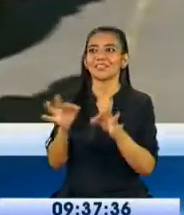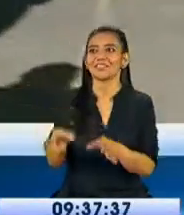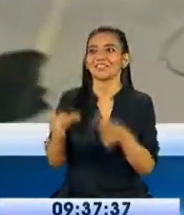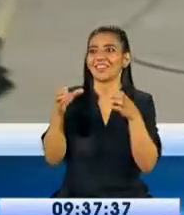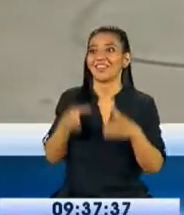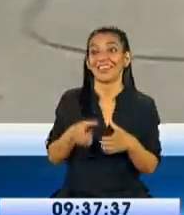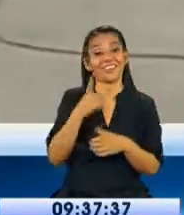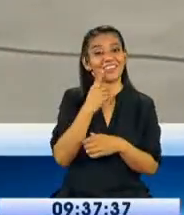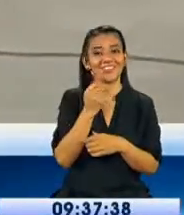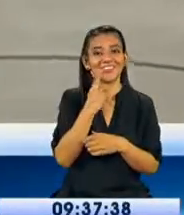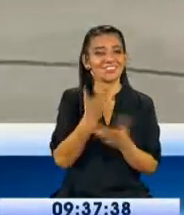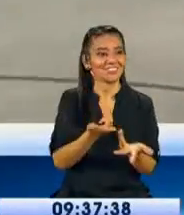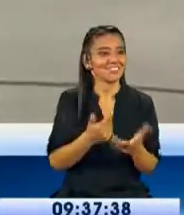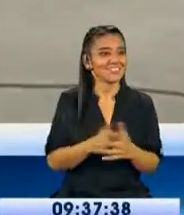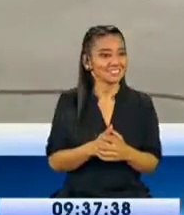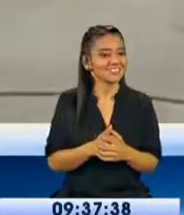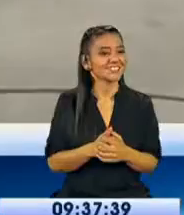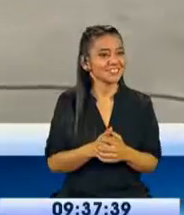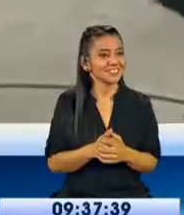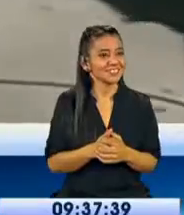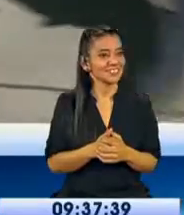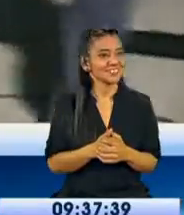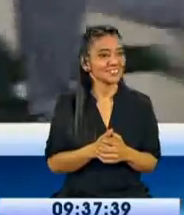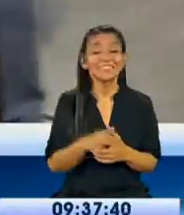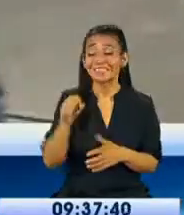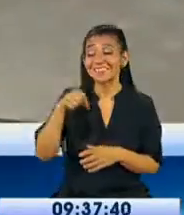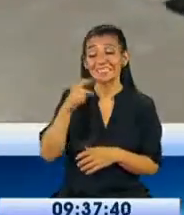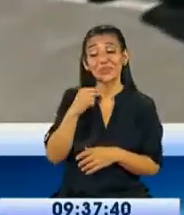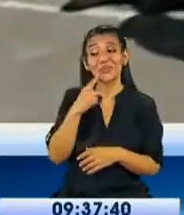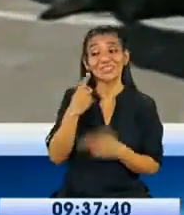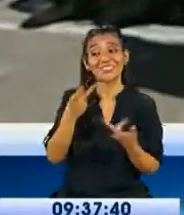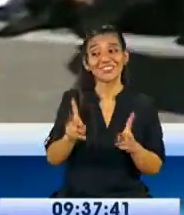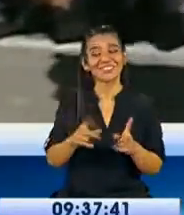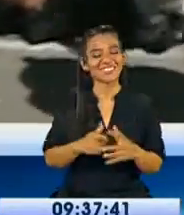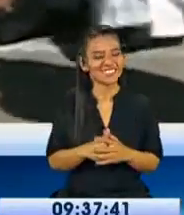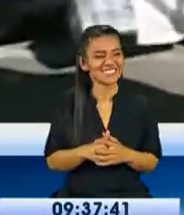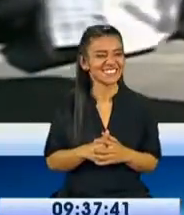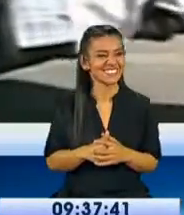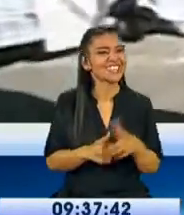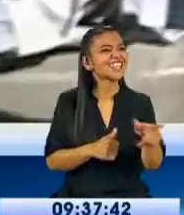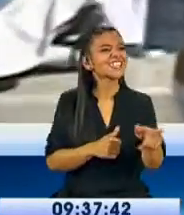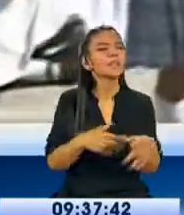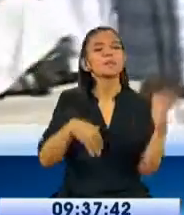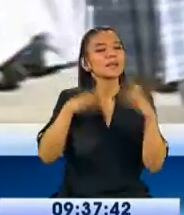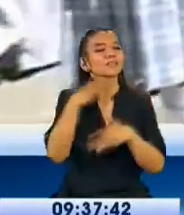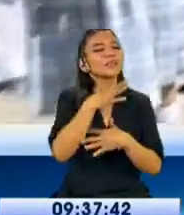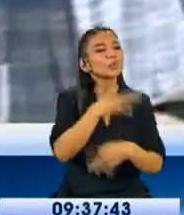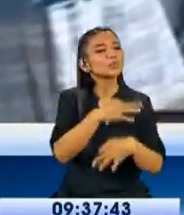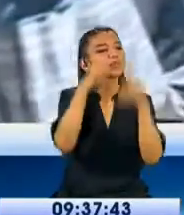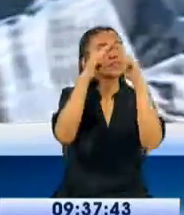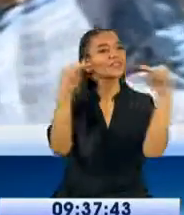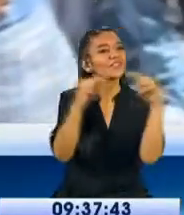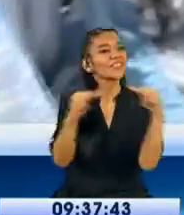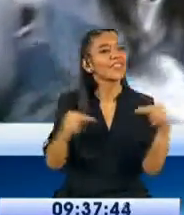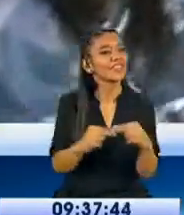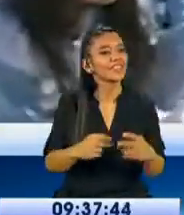los dulces que hoy te van a dar también te gustan? Sí. ¿Y a ti qué es lo que más te gusta de la